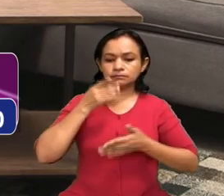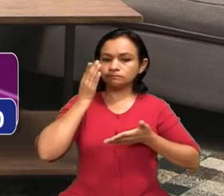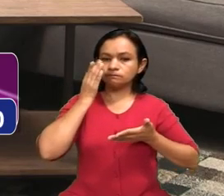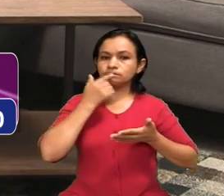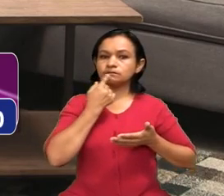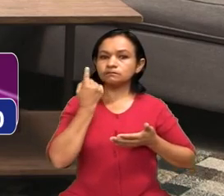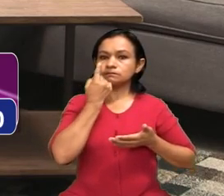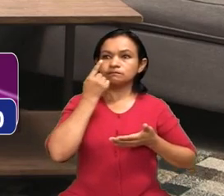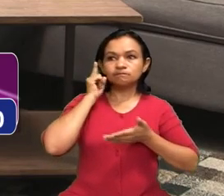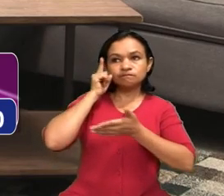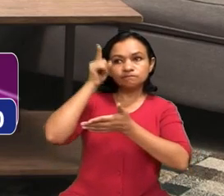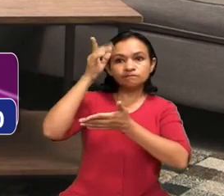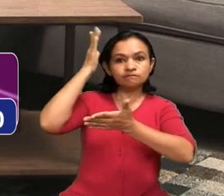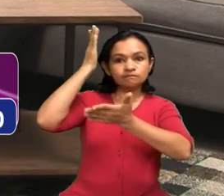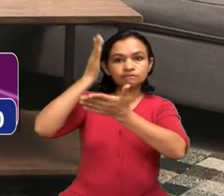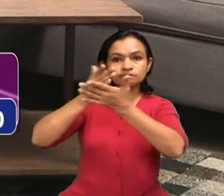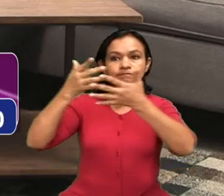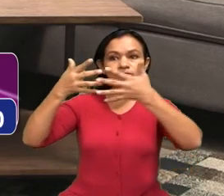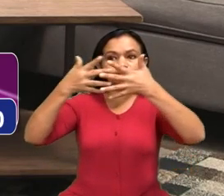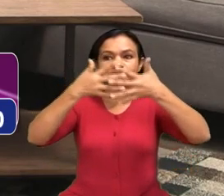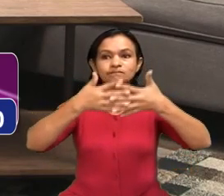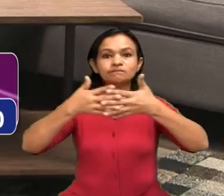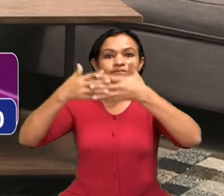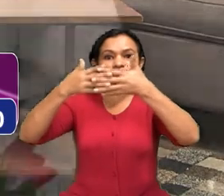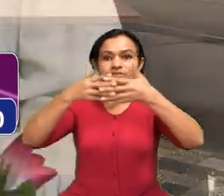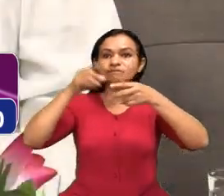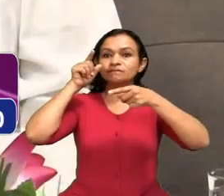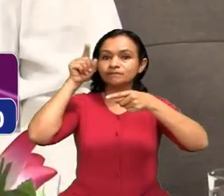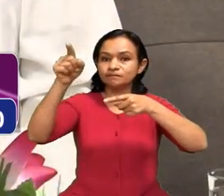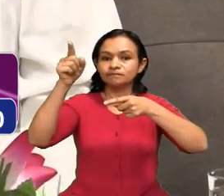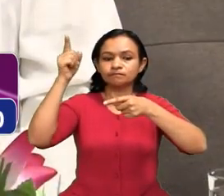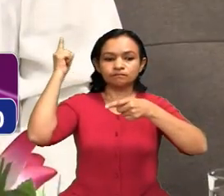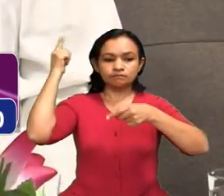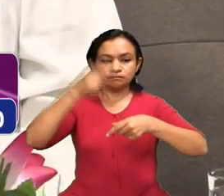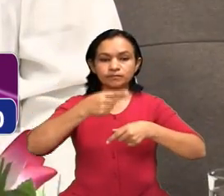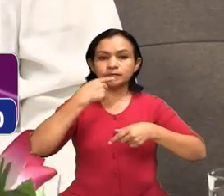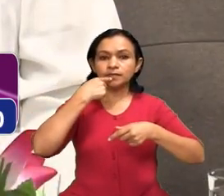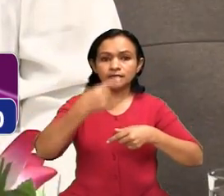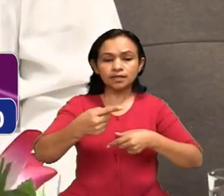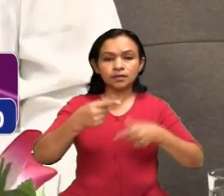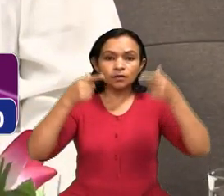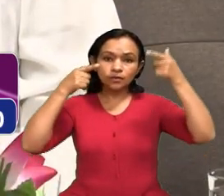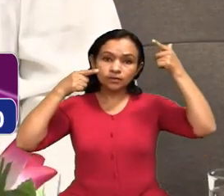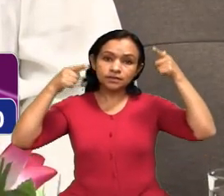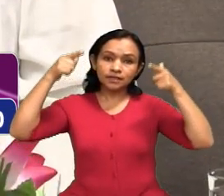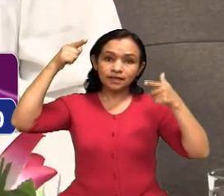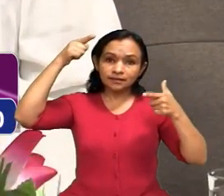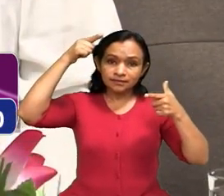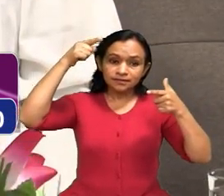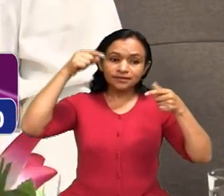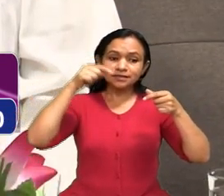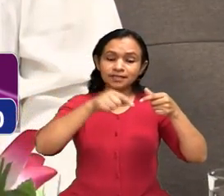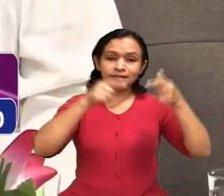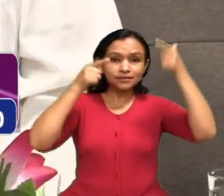del imperialismo norteamericano, porque ese Sandino, ese